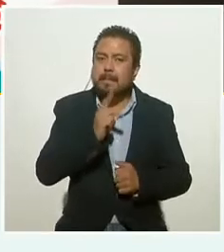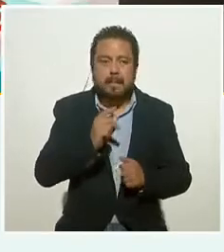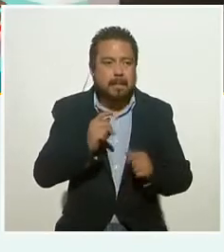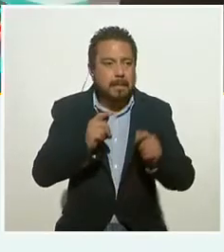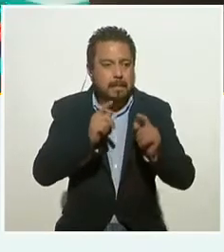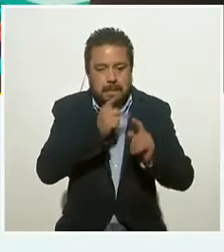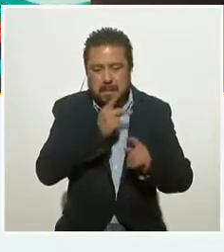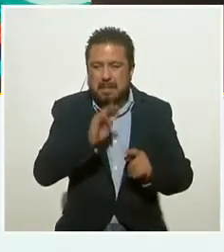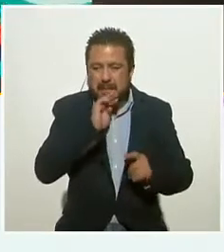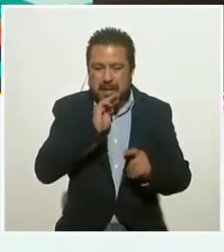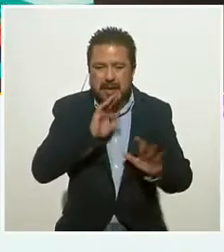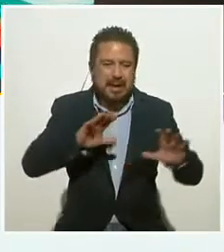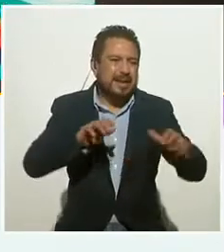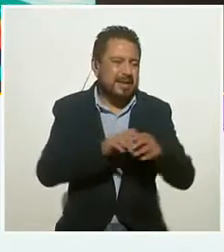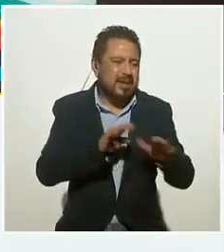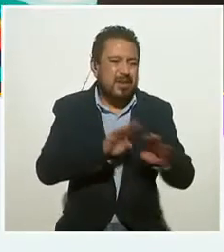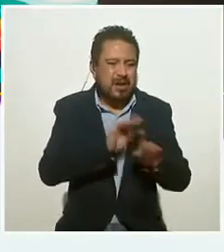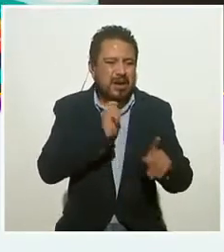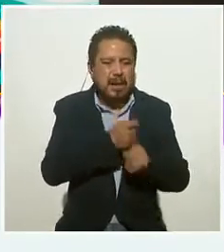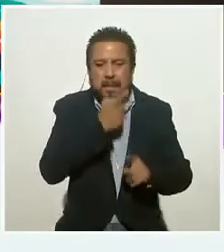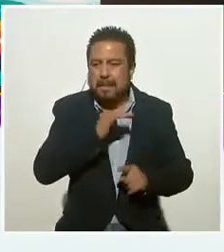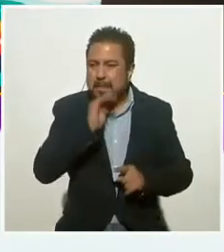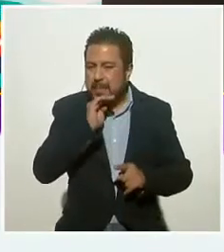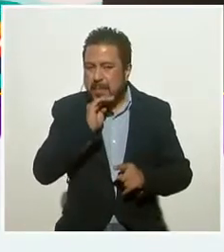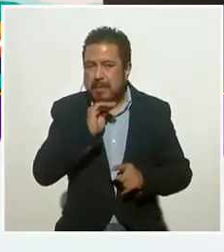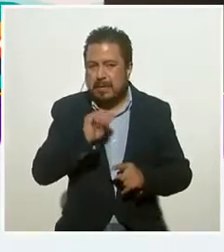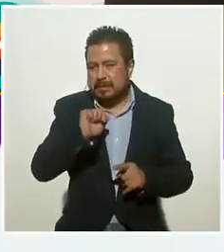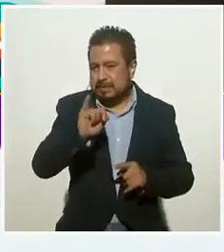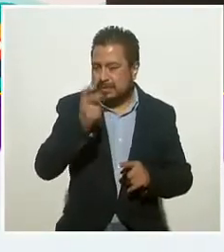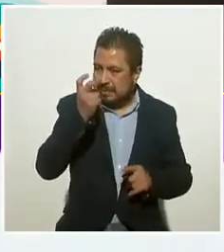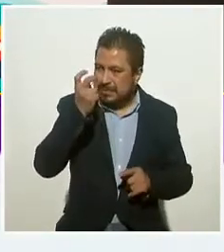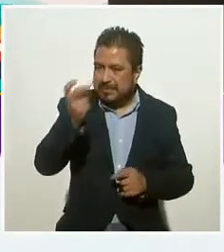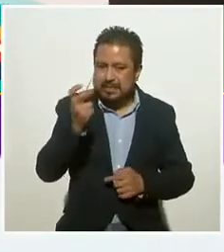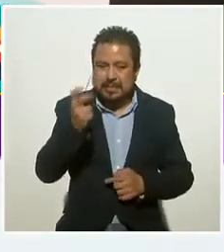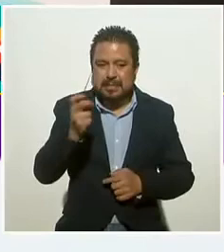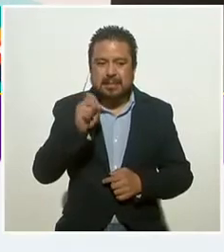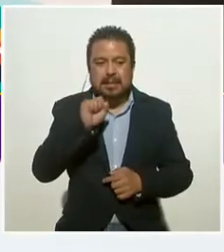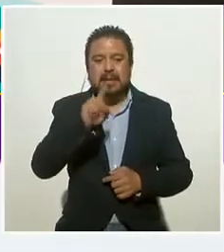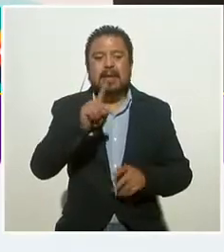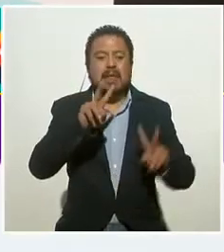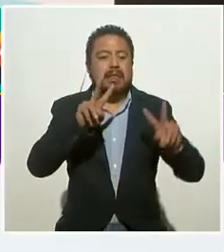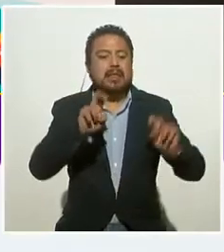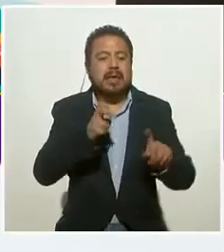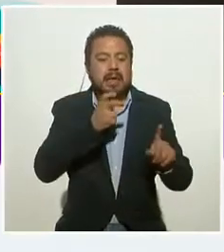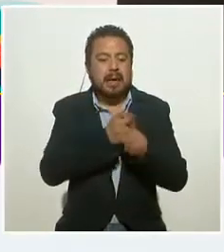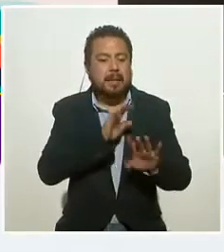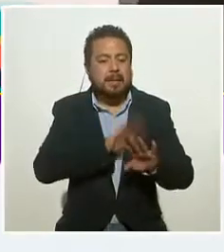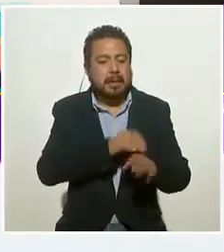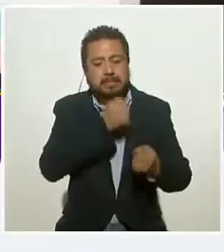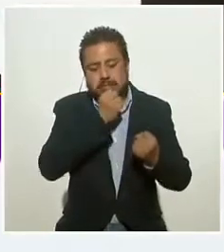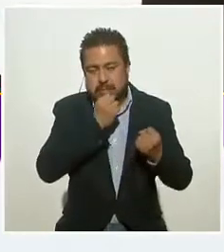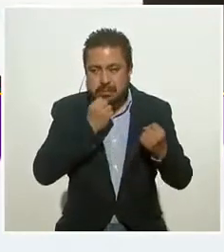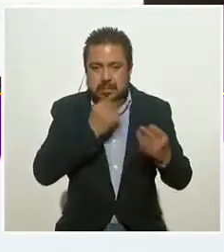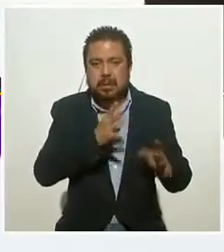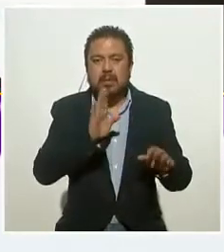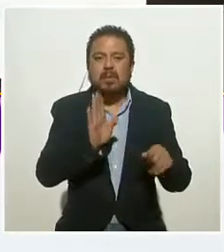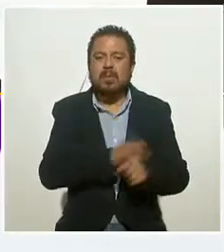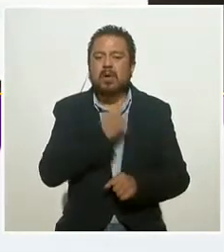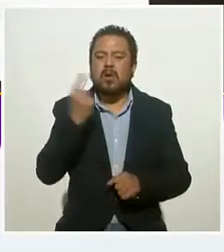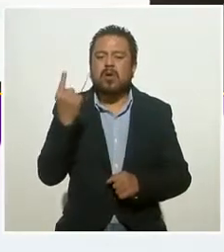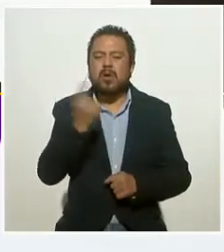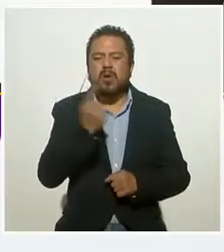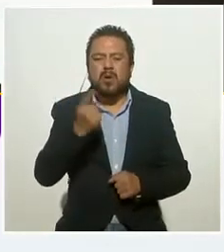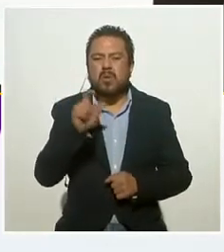estuvimos hablando como ser padres y madres, ¿no? Exactamente. De hecho, esto es un tema fascinante porque